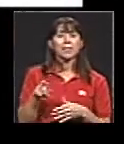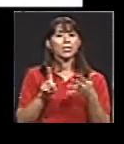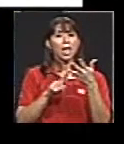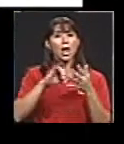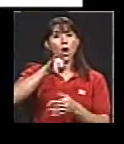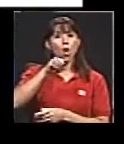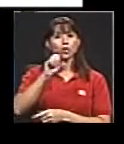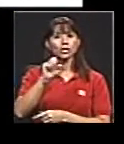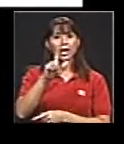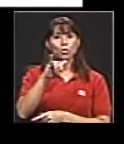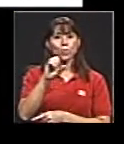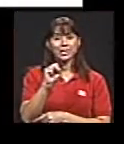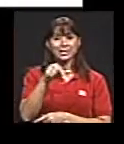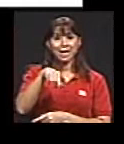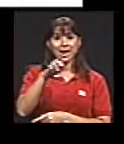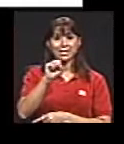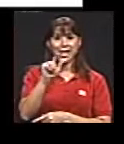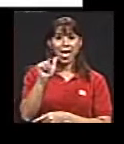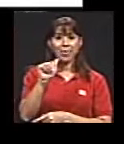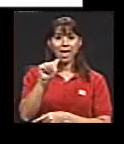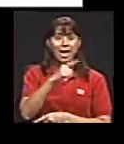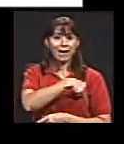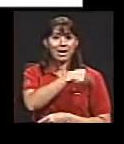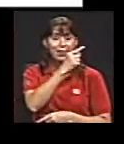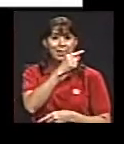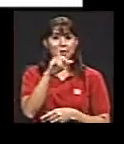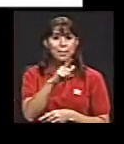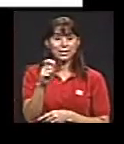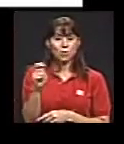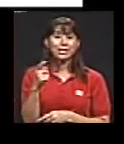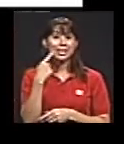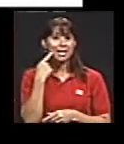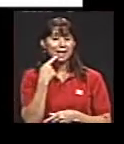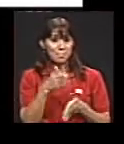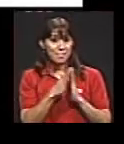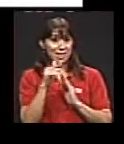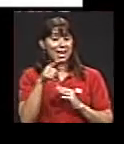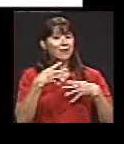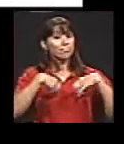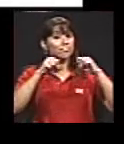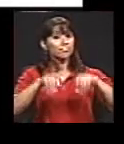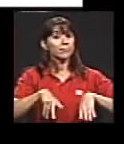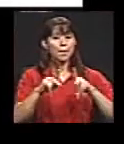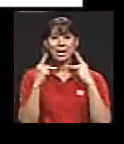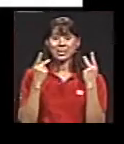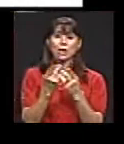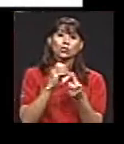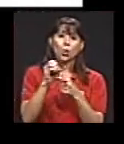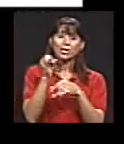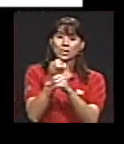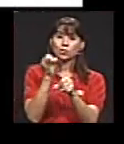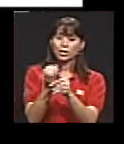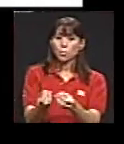gerente de pensiones y recomiendan que la presidencia ejecutiva le solicite la renuncia y que los partidos e instituciones publicando los nombres en cargos que